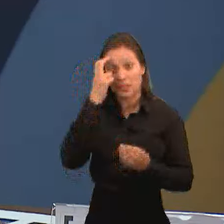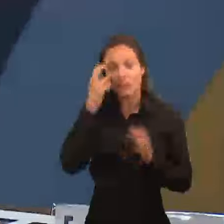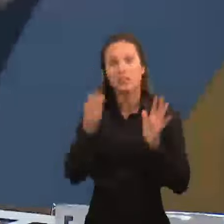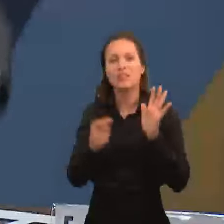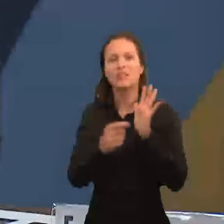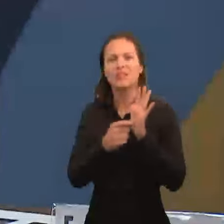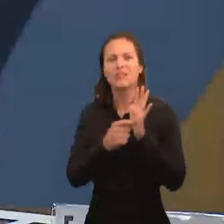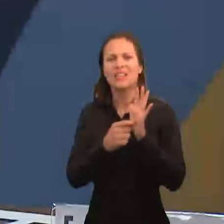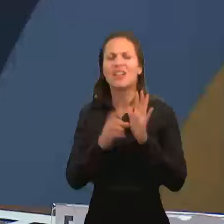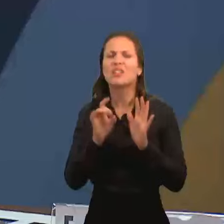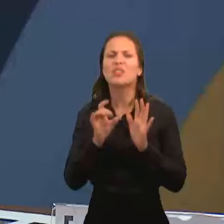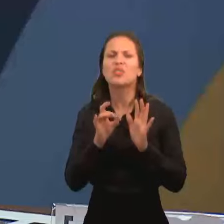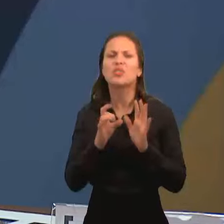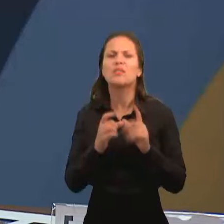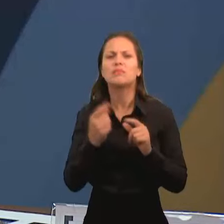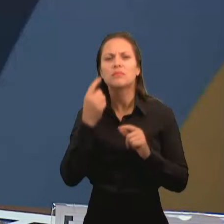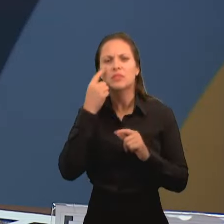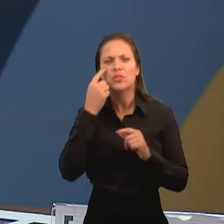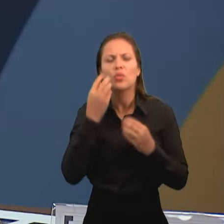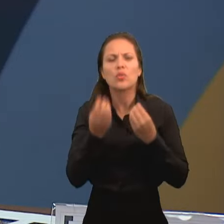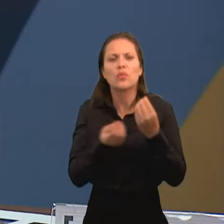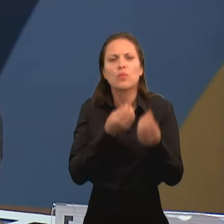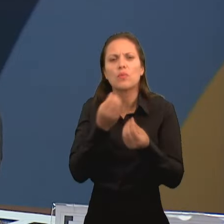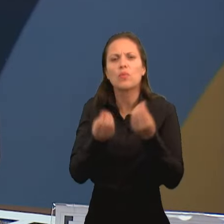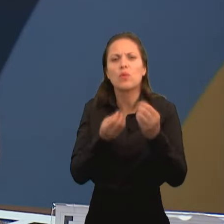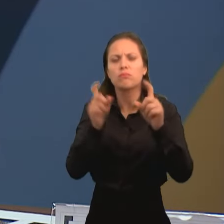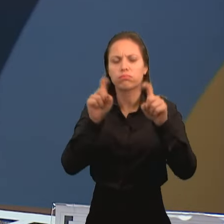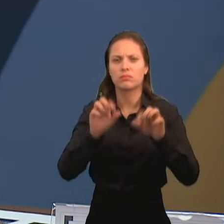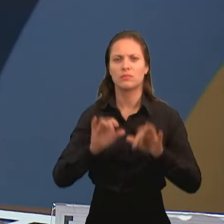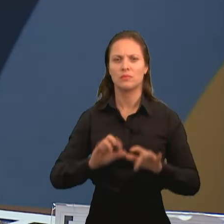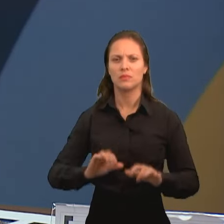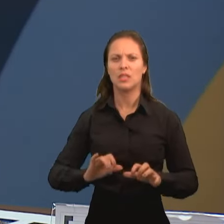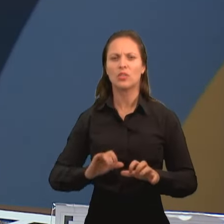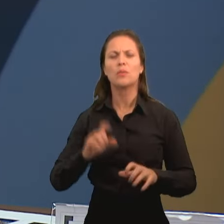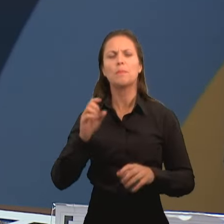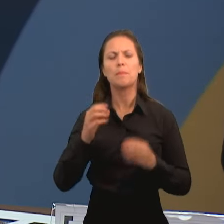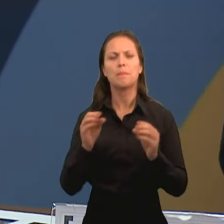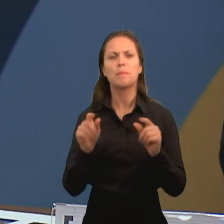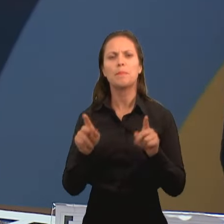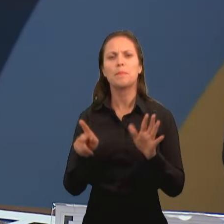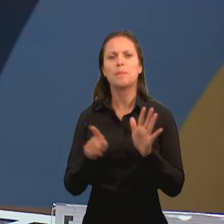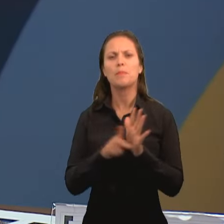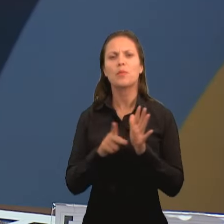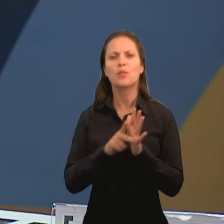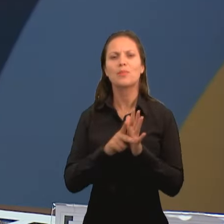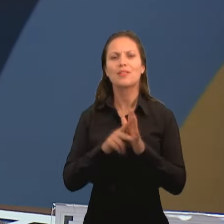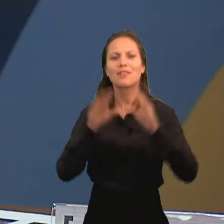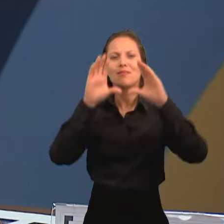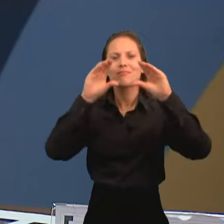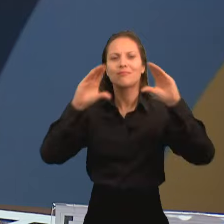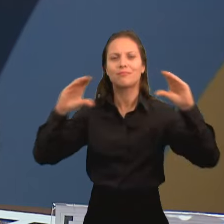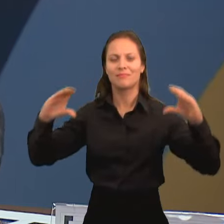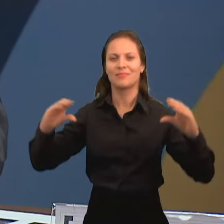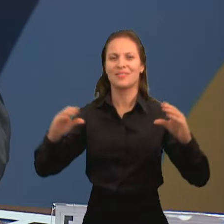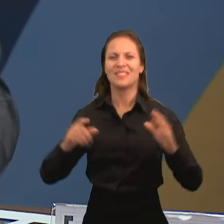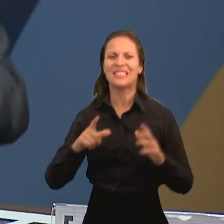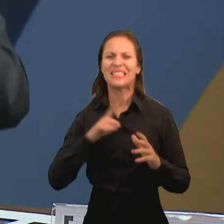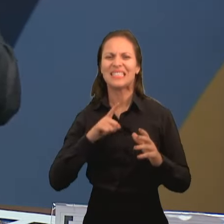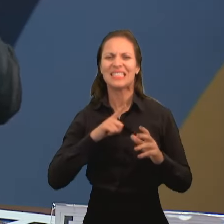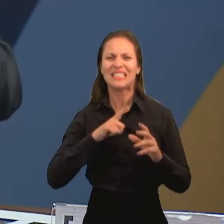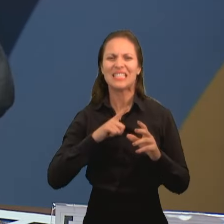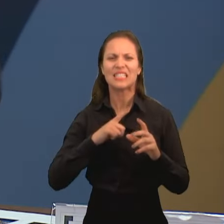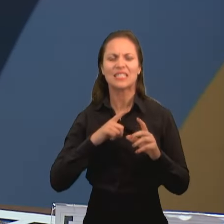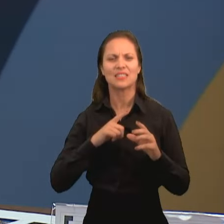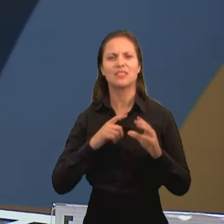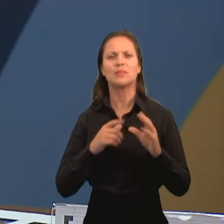inteligencia artificial, estamos hablando de un código que está ejecutándose. Y hoy tenemos paquetes de